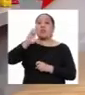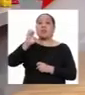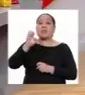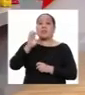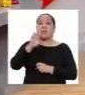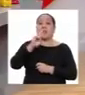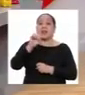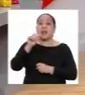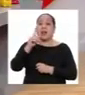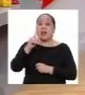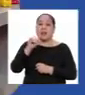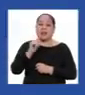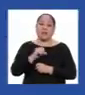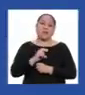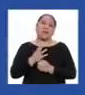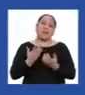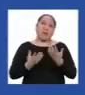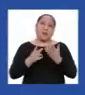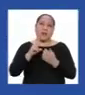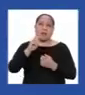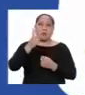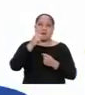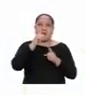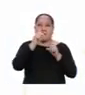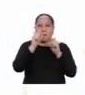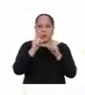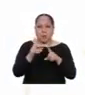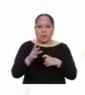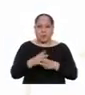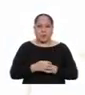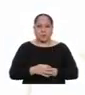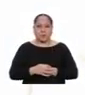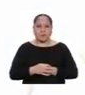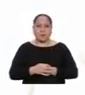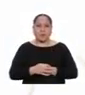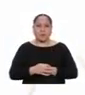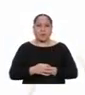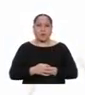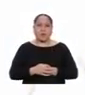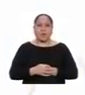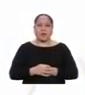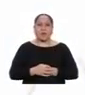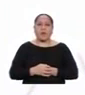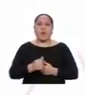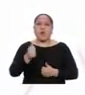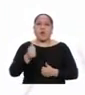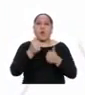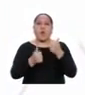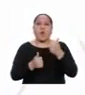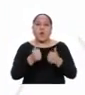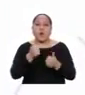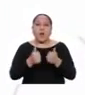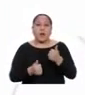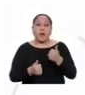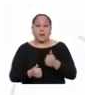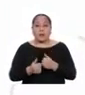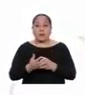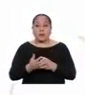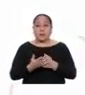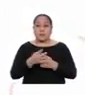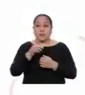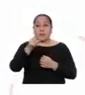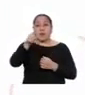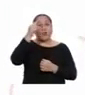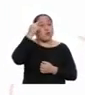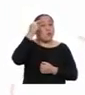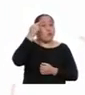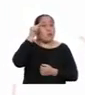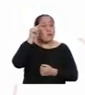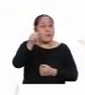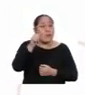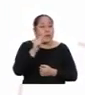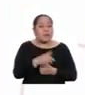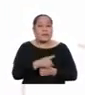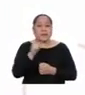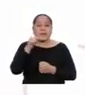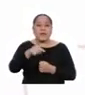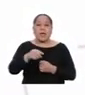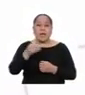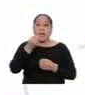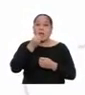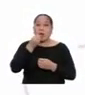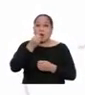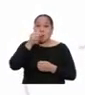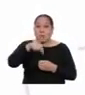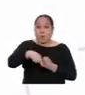la segunda pregunta puede ser, ¿en qué medida considera usted que la cocina es expresión cultural